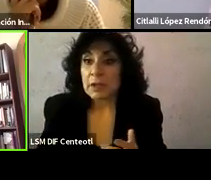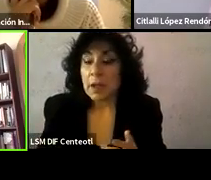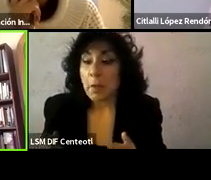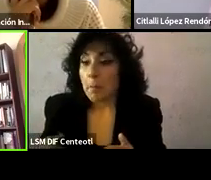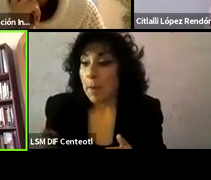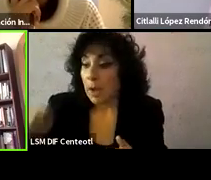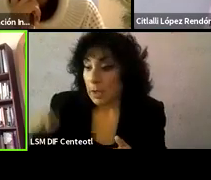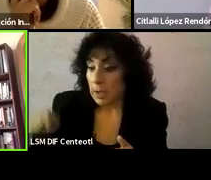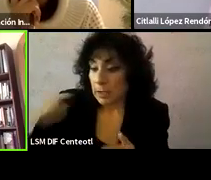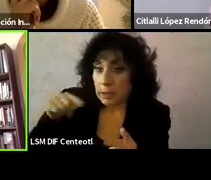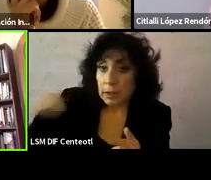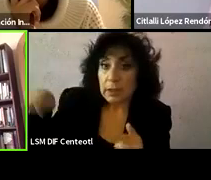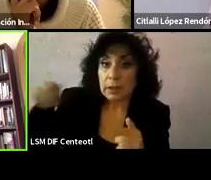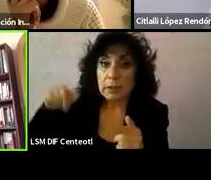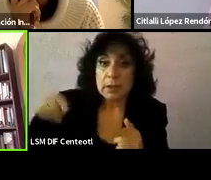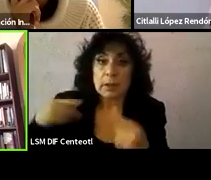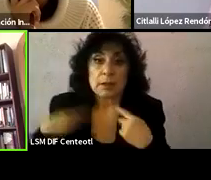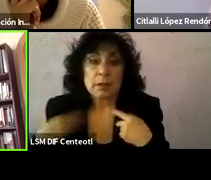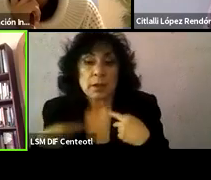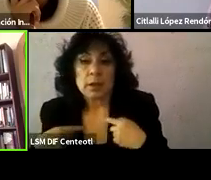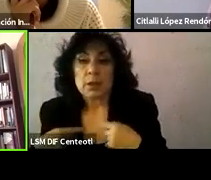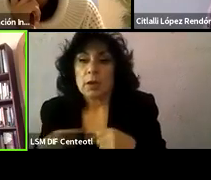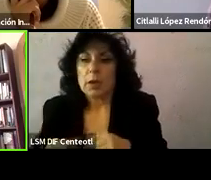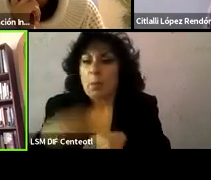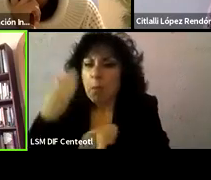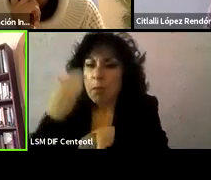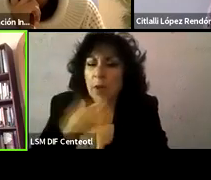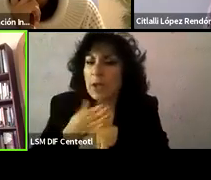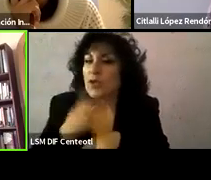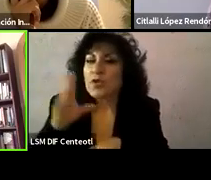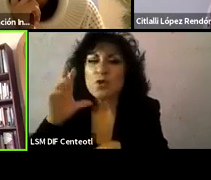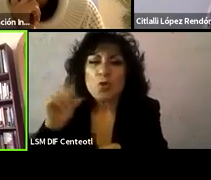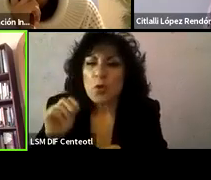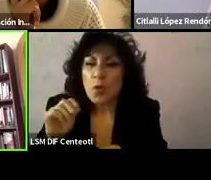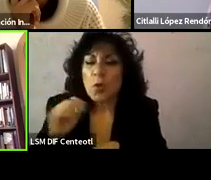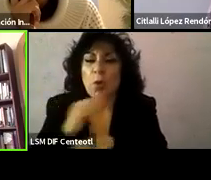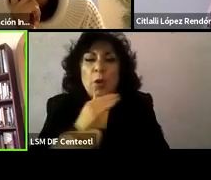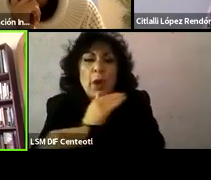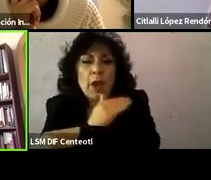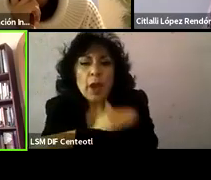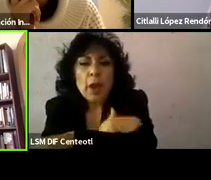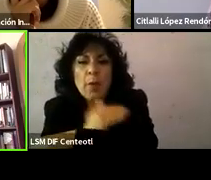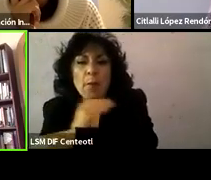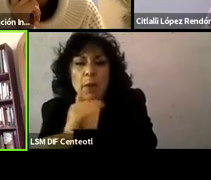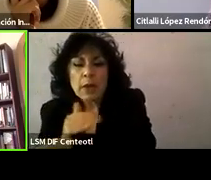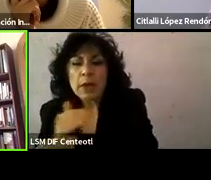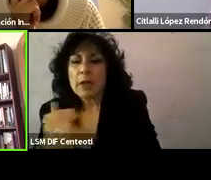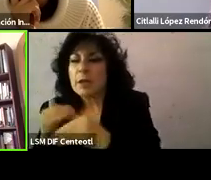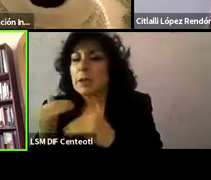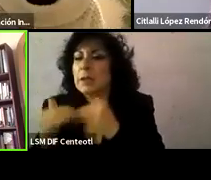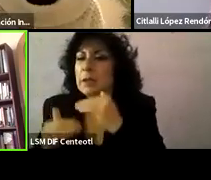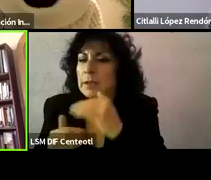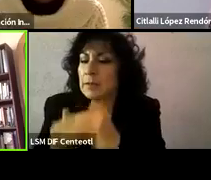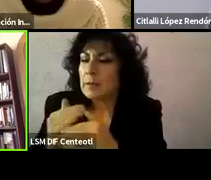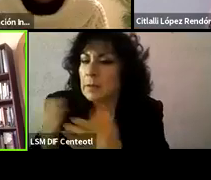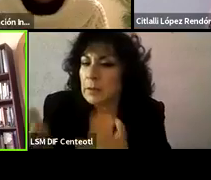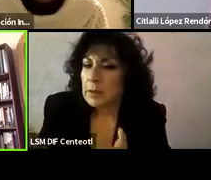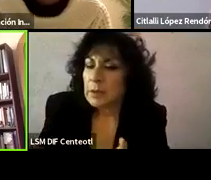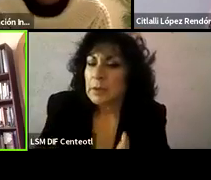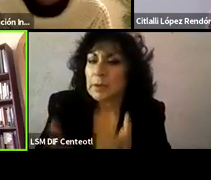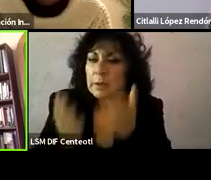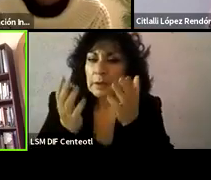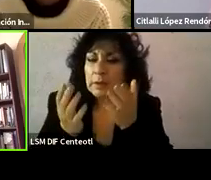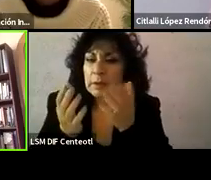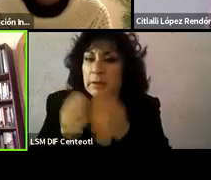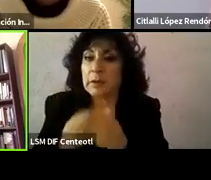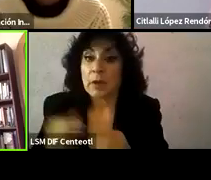acompañados, no con el castigo, porque yo creo que una de las cuestiones que nos ha hecho mucho daño en México ha sido, bueno, en el mundo